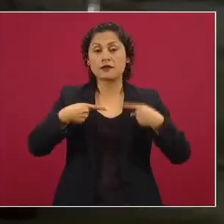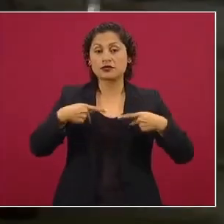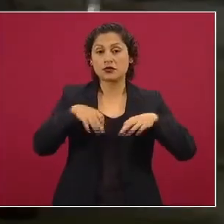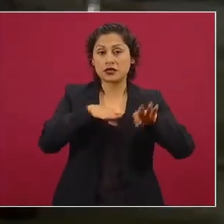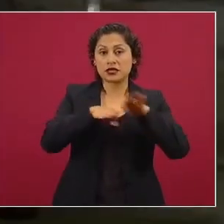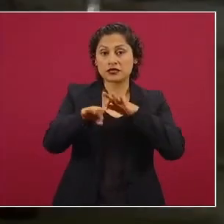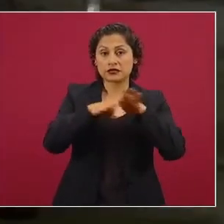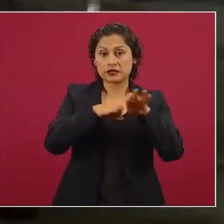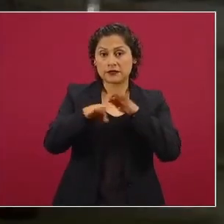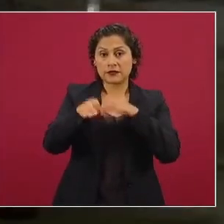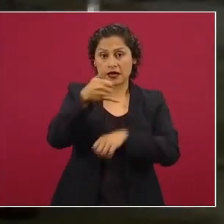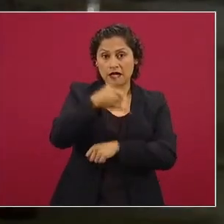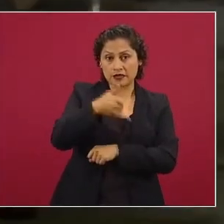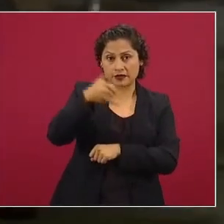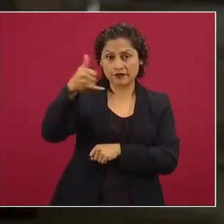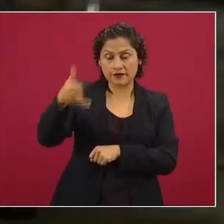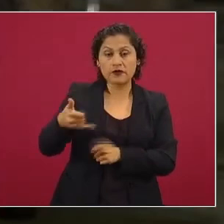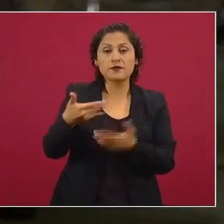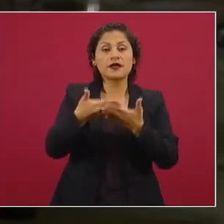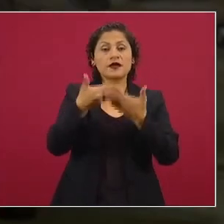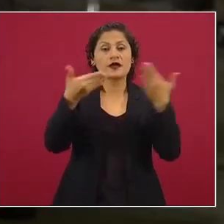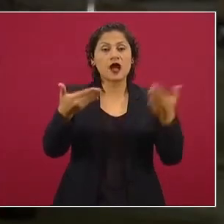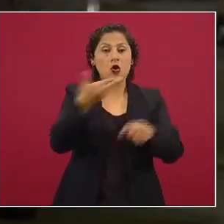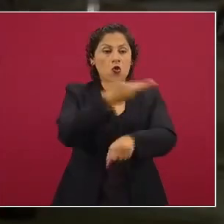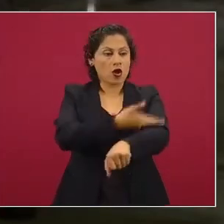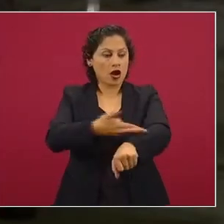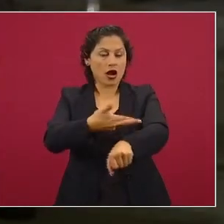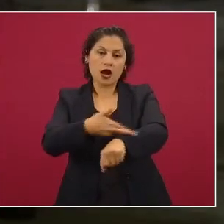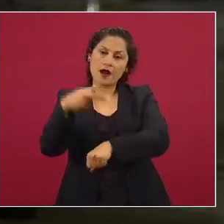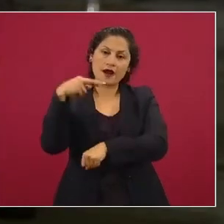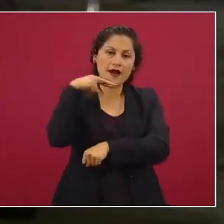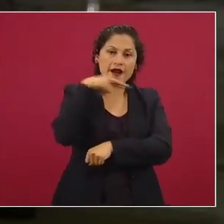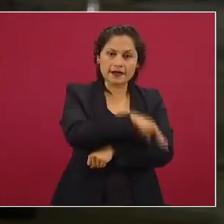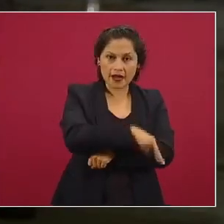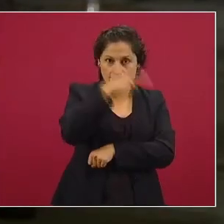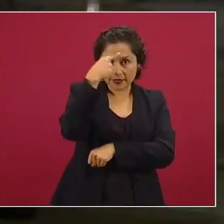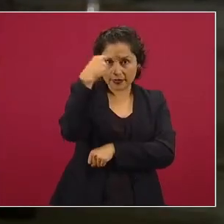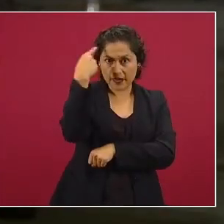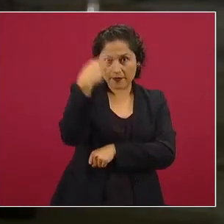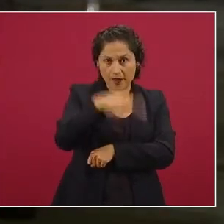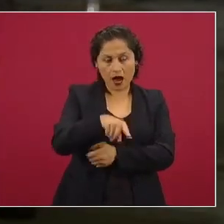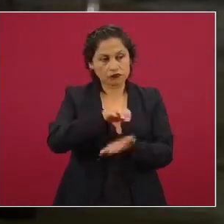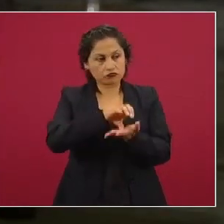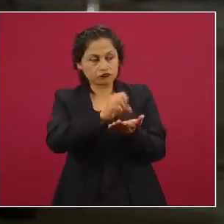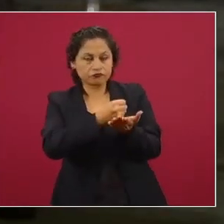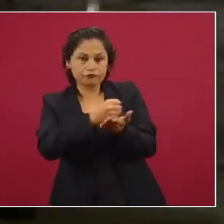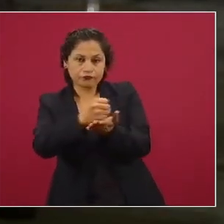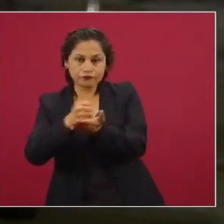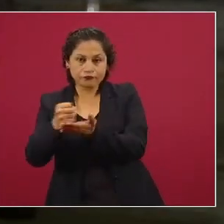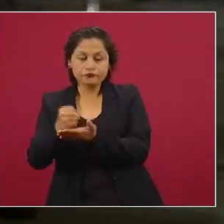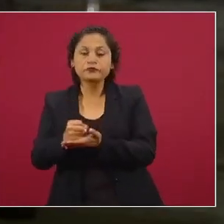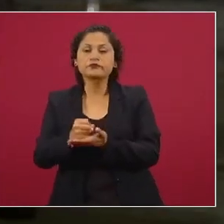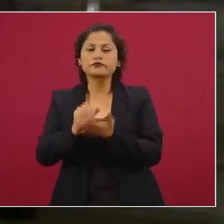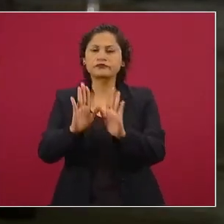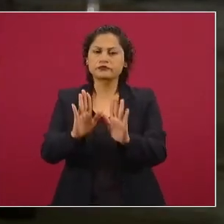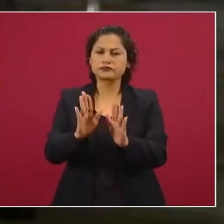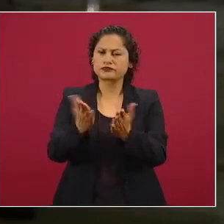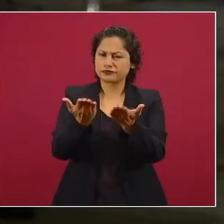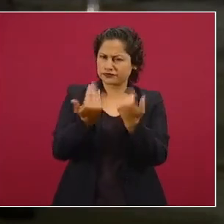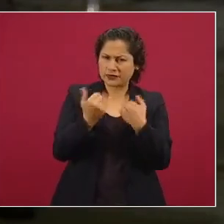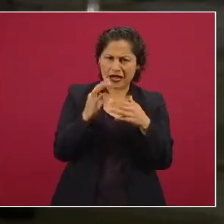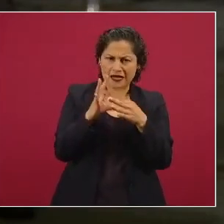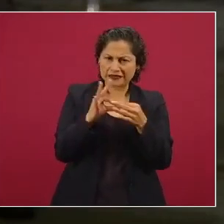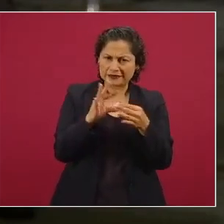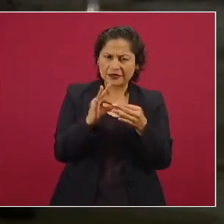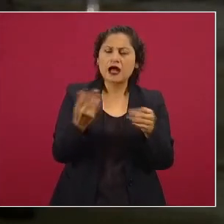acceder de manera más rápida y con mayor facilidad a su subcuenta de vivienda y a los créditos. ¿En qué va este acuerdo? Si nos puede detallar de